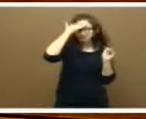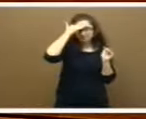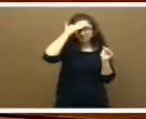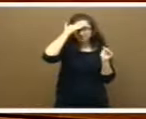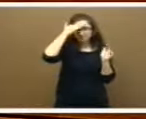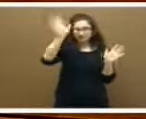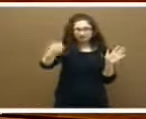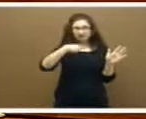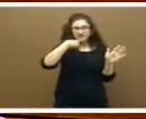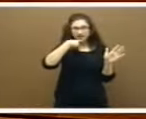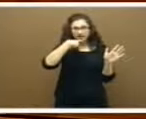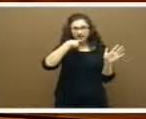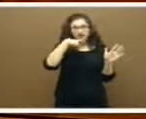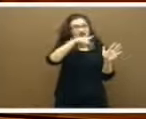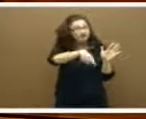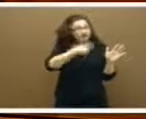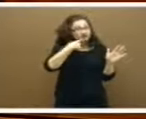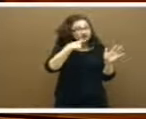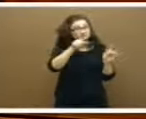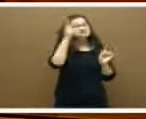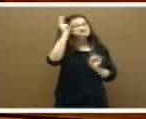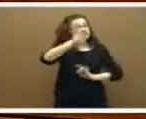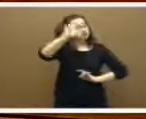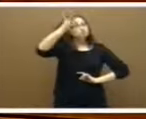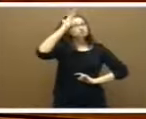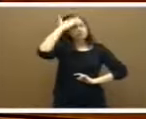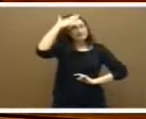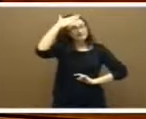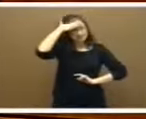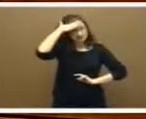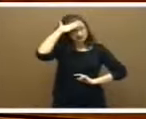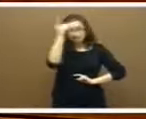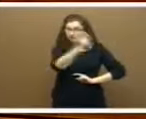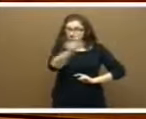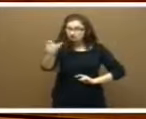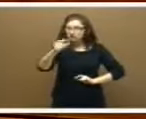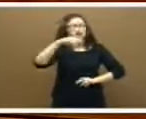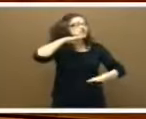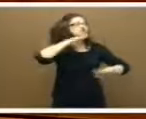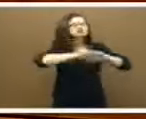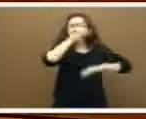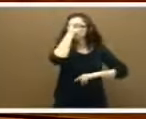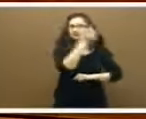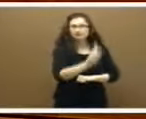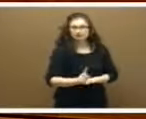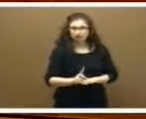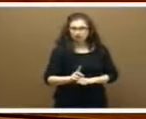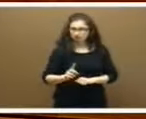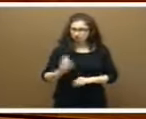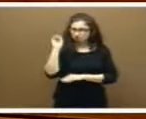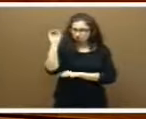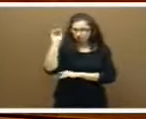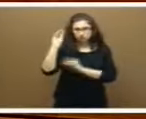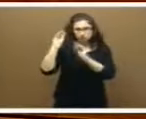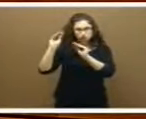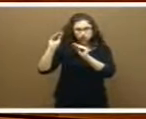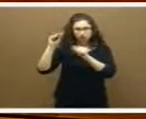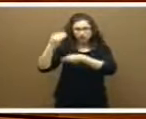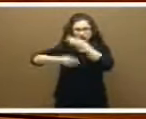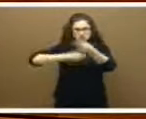profesionales y que se vulneran los derechos fundamentales de la persona. gravísimo estas declaraciones que hizo